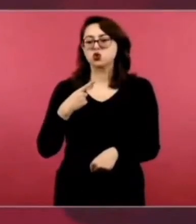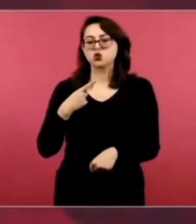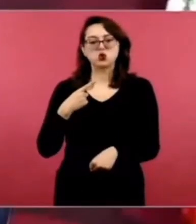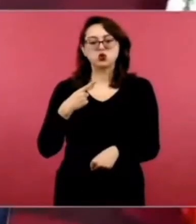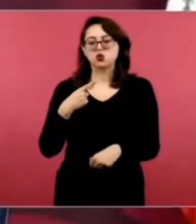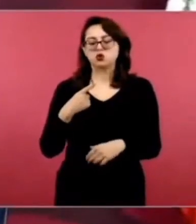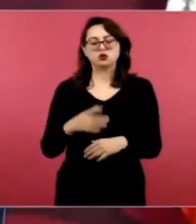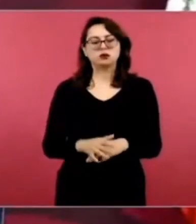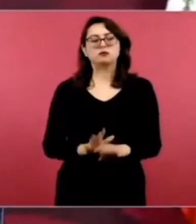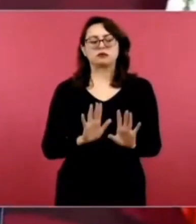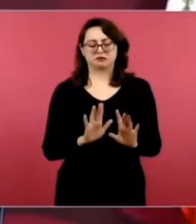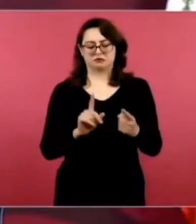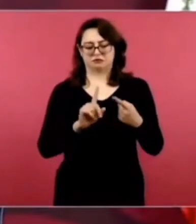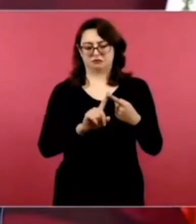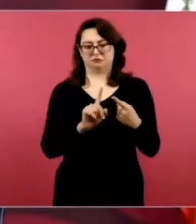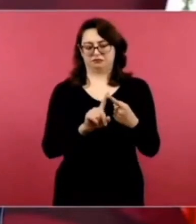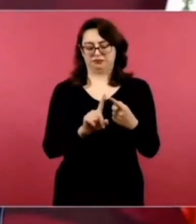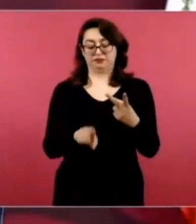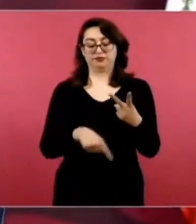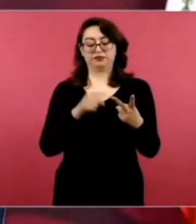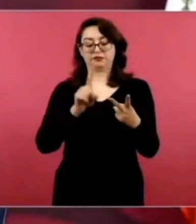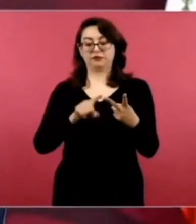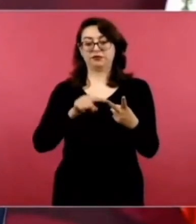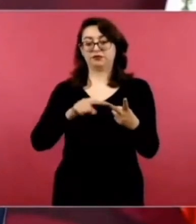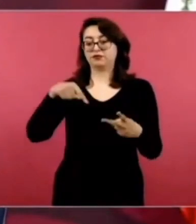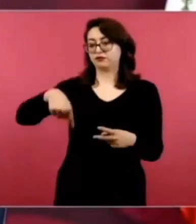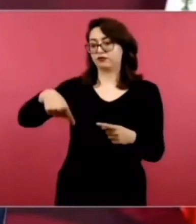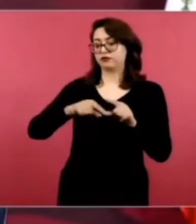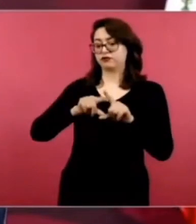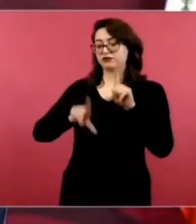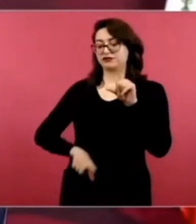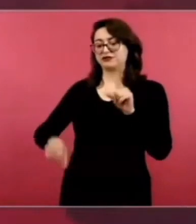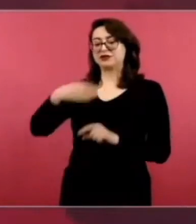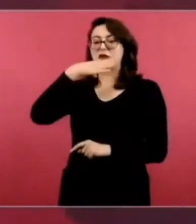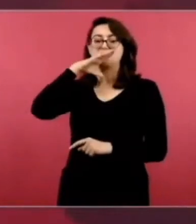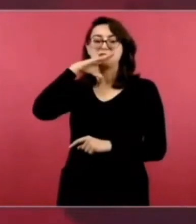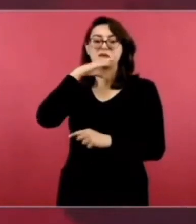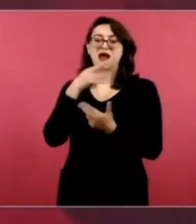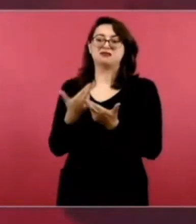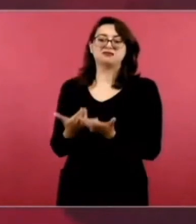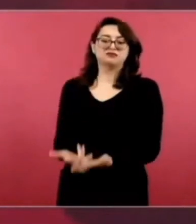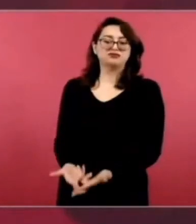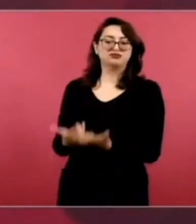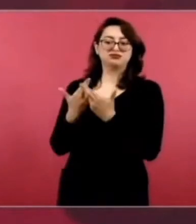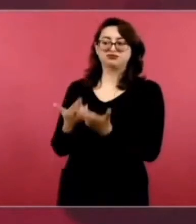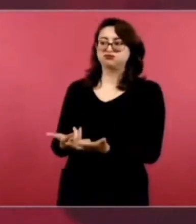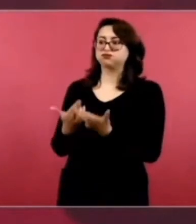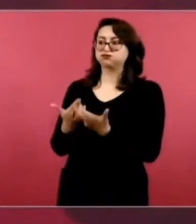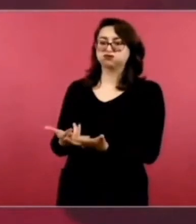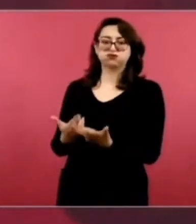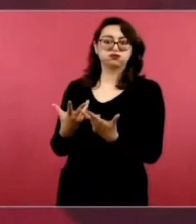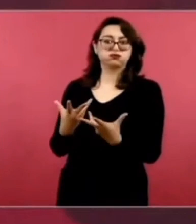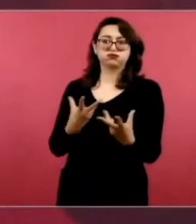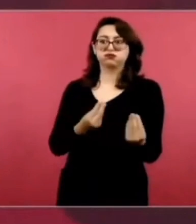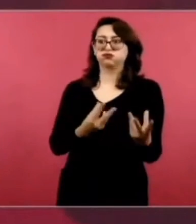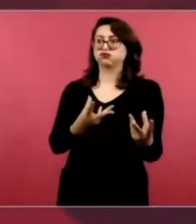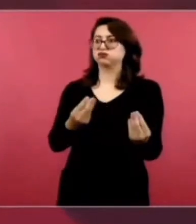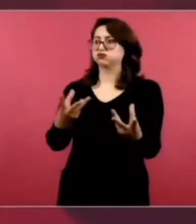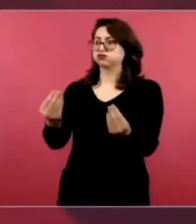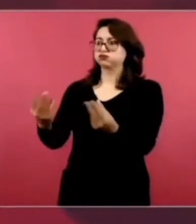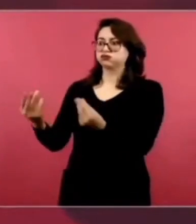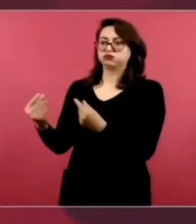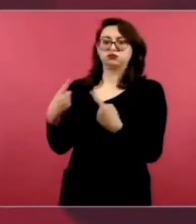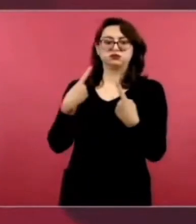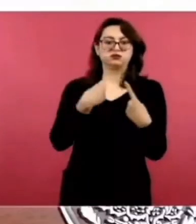gran variedad de maíces nativos. No hay que olvidar que el maíz